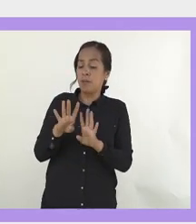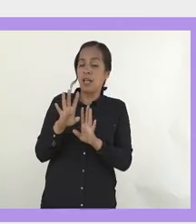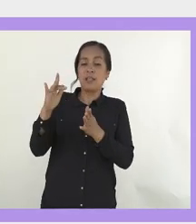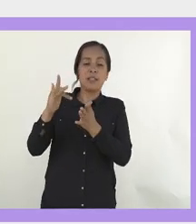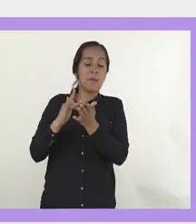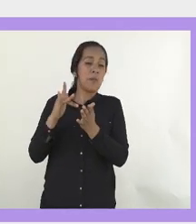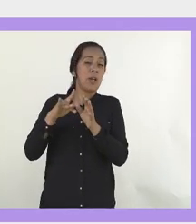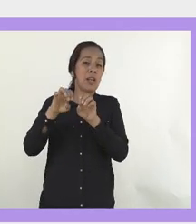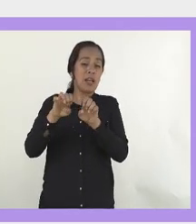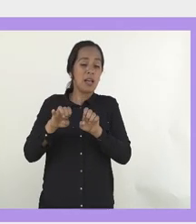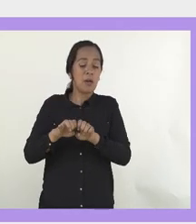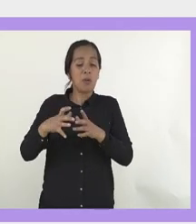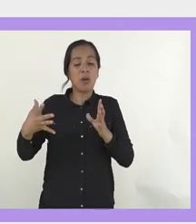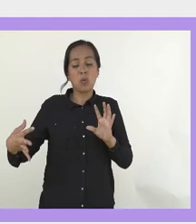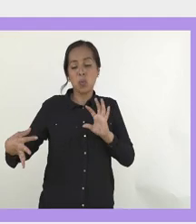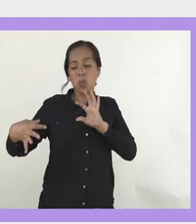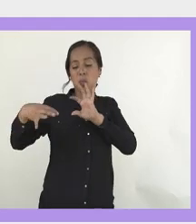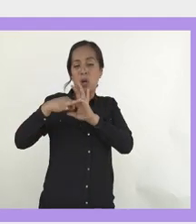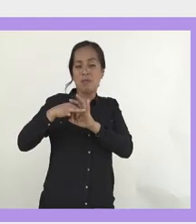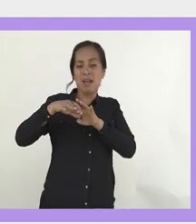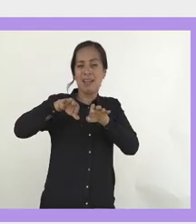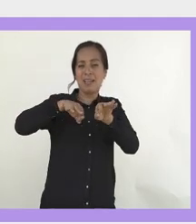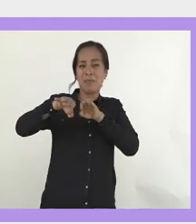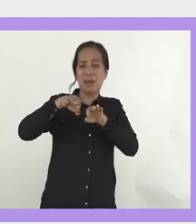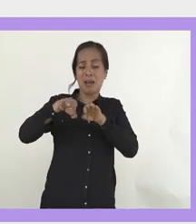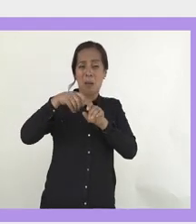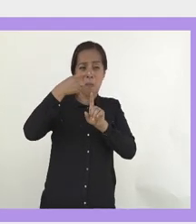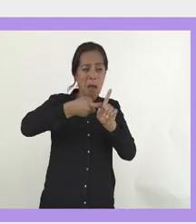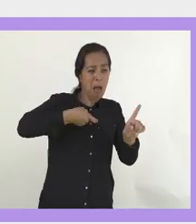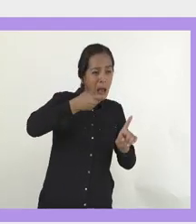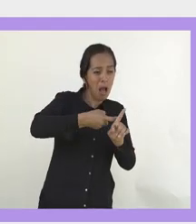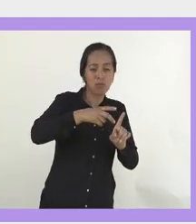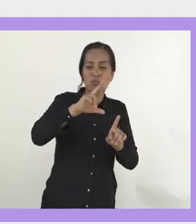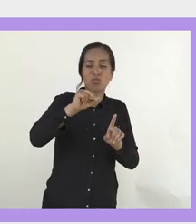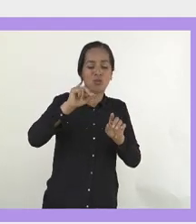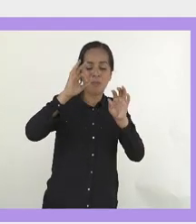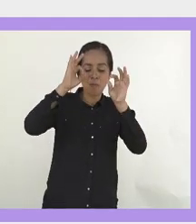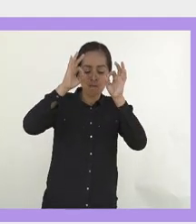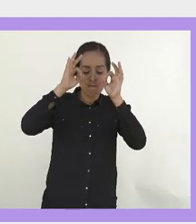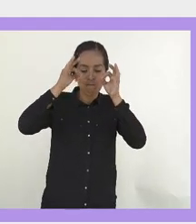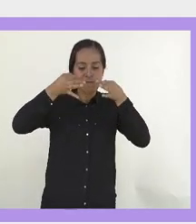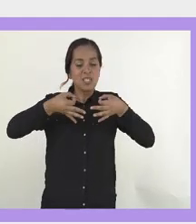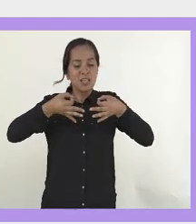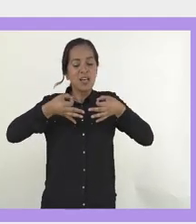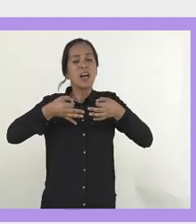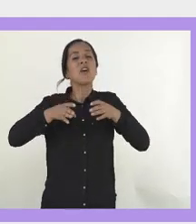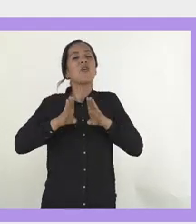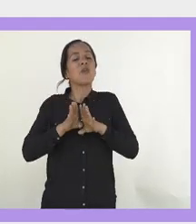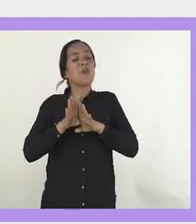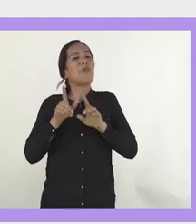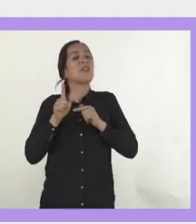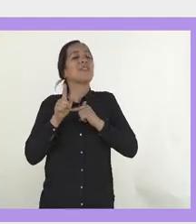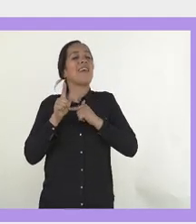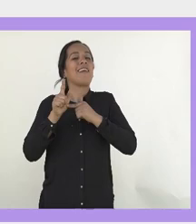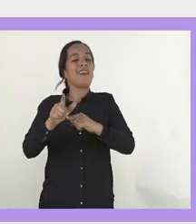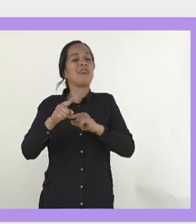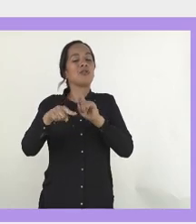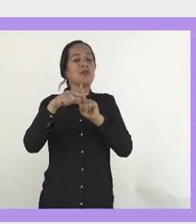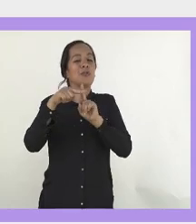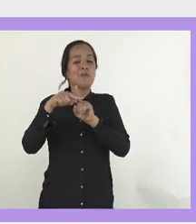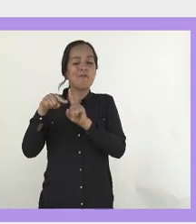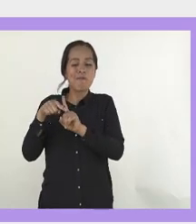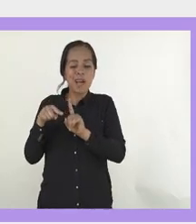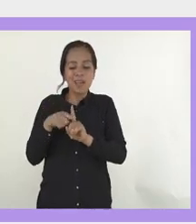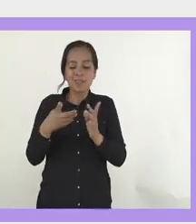de forma más continua no solo para criticar sino para la autocrítica de cómo seguir sumando hacia el bien del fútbol